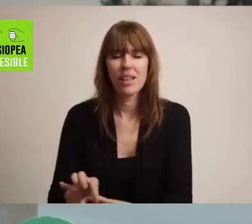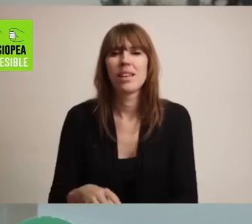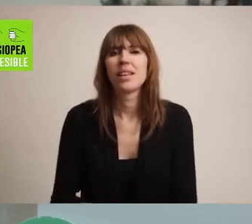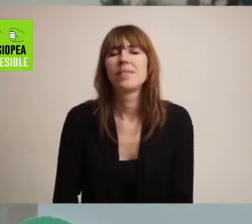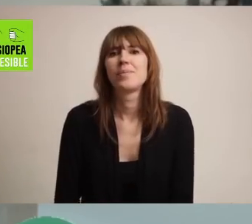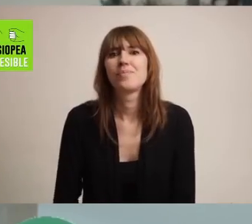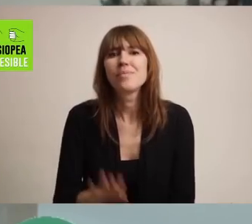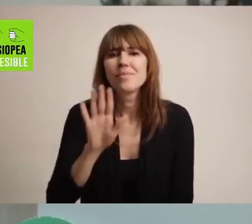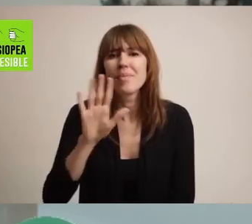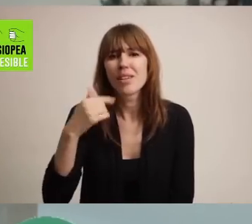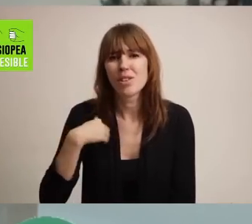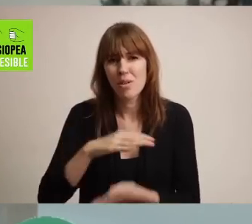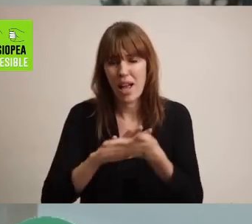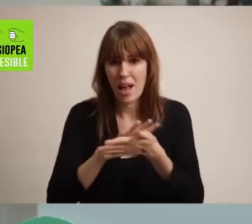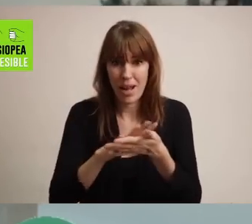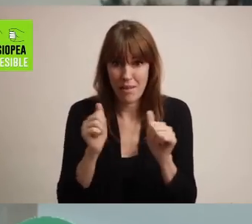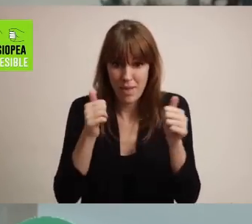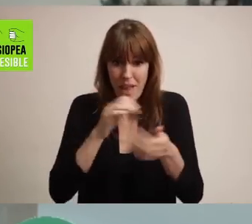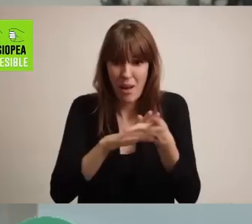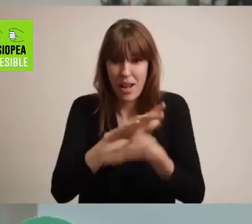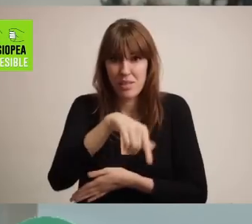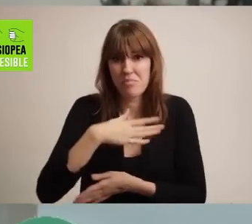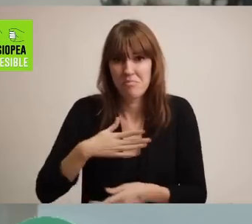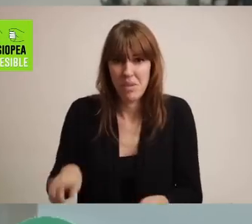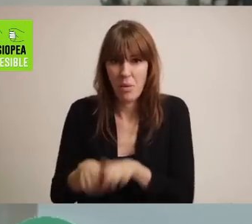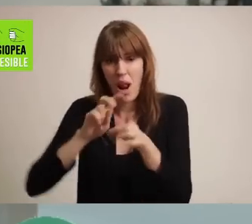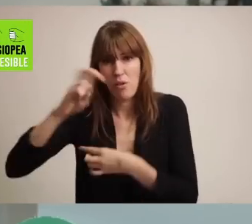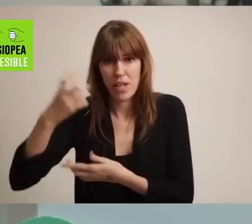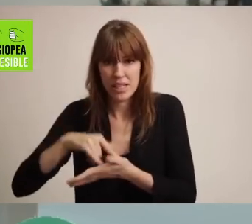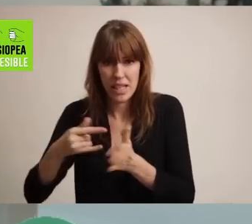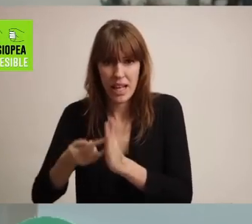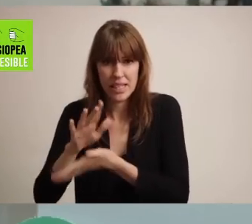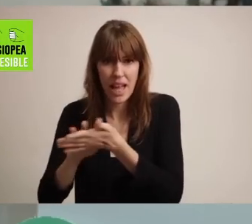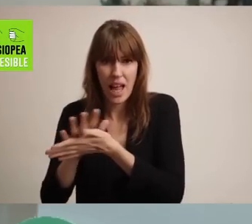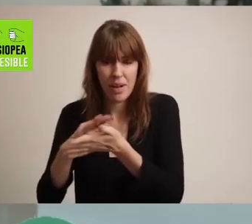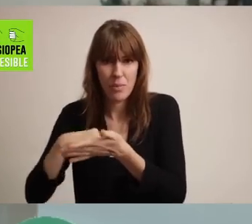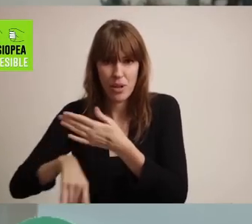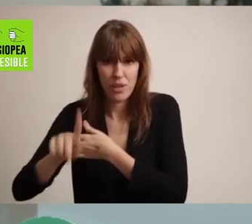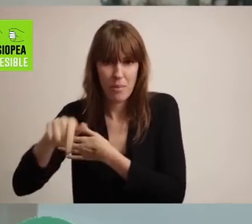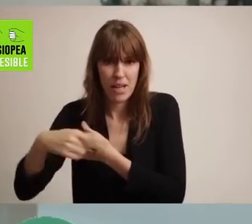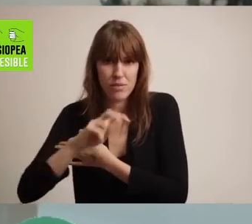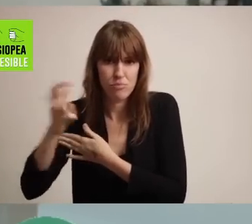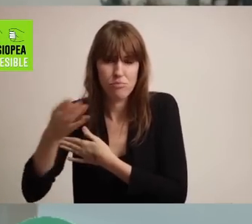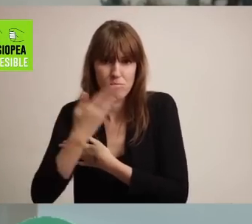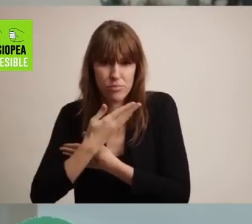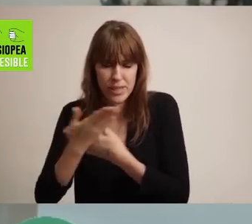Y es por lo que, bueno, voy a entrar por ahí, pero que me daría igual, ¿no? Poder comentar otras que se puedan